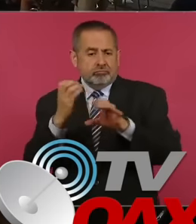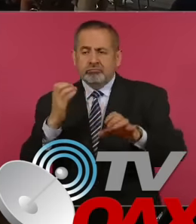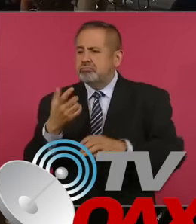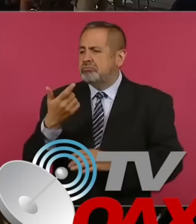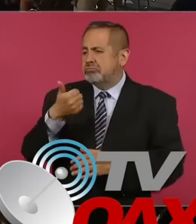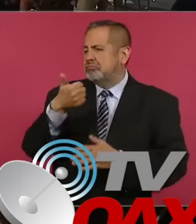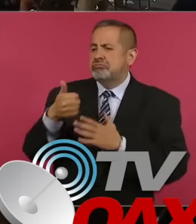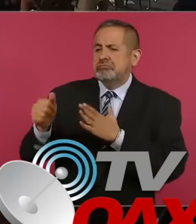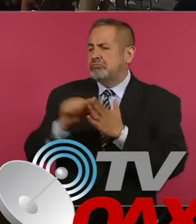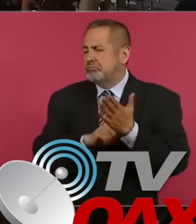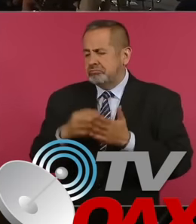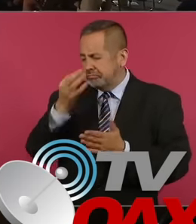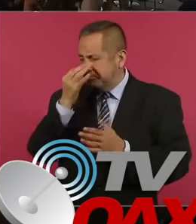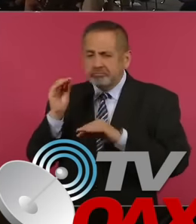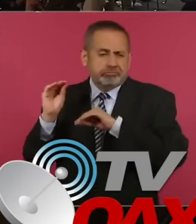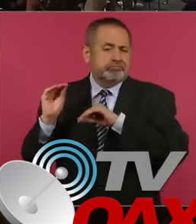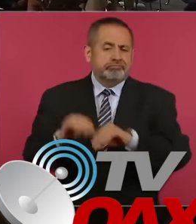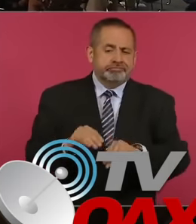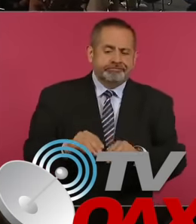6 meses